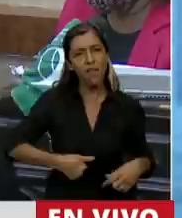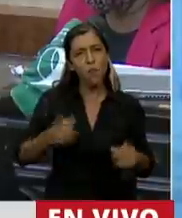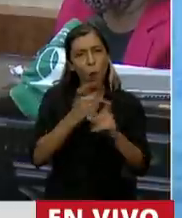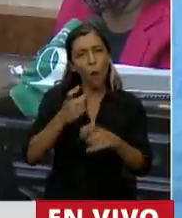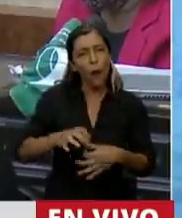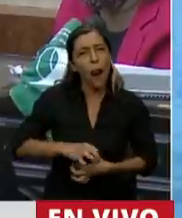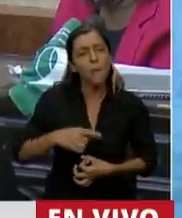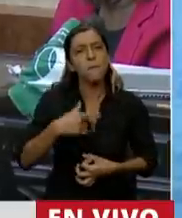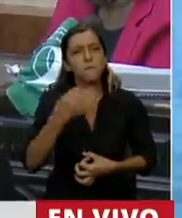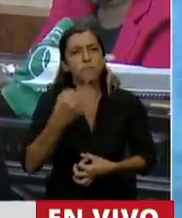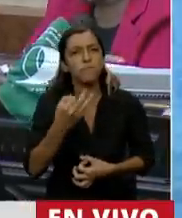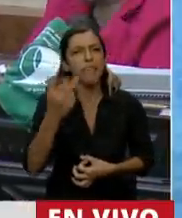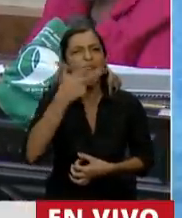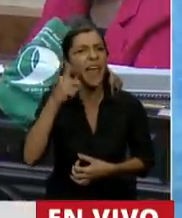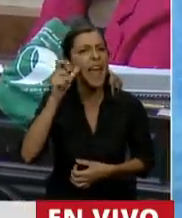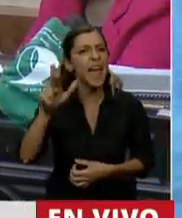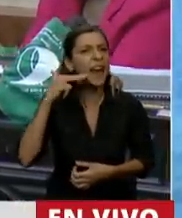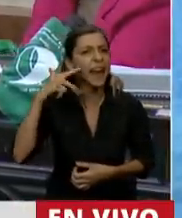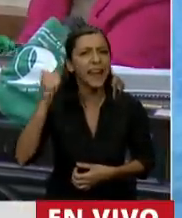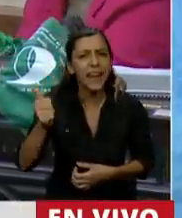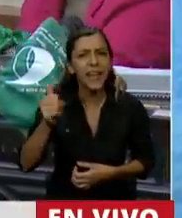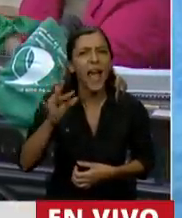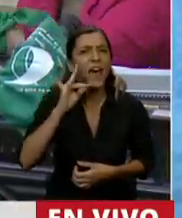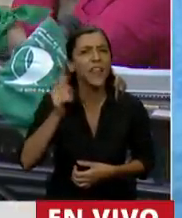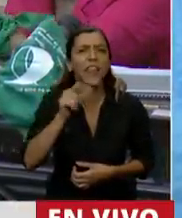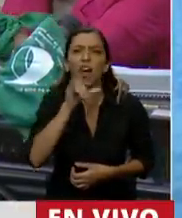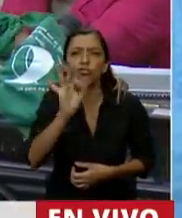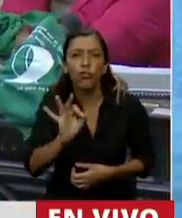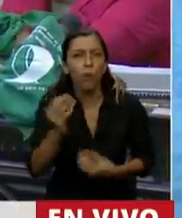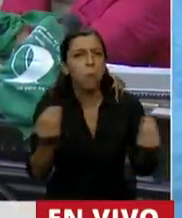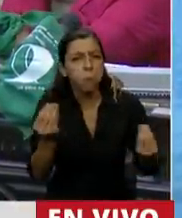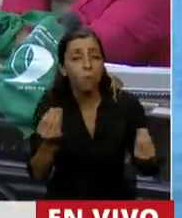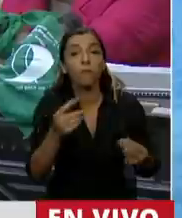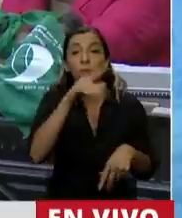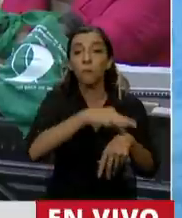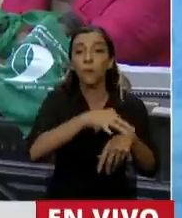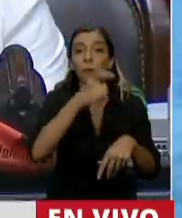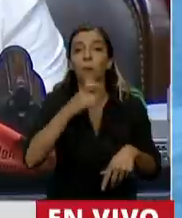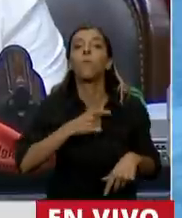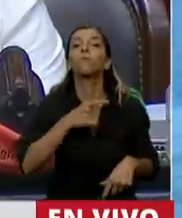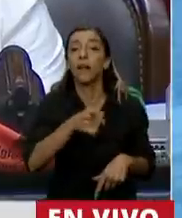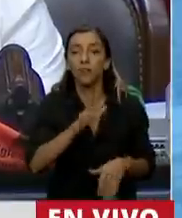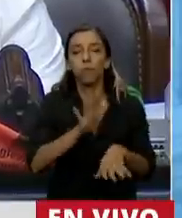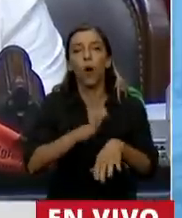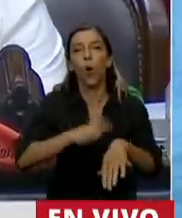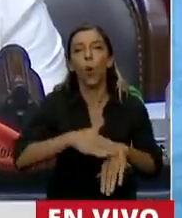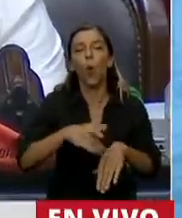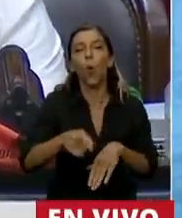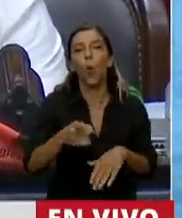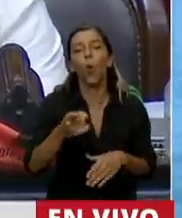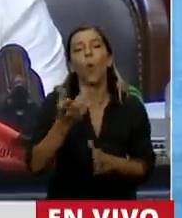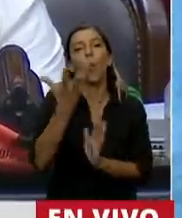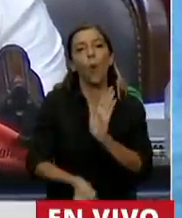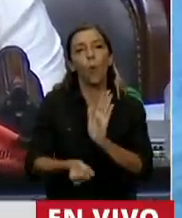el profesional me contestó: son abortos. Las clínicas y sanatorios los pasan así para que se